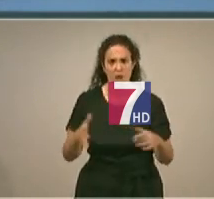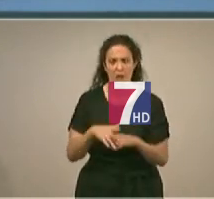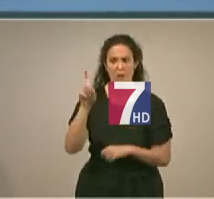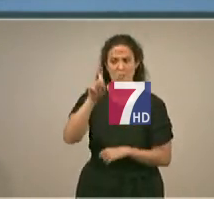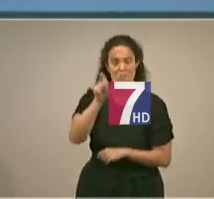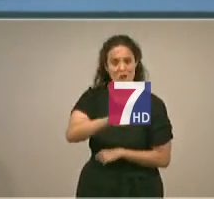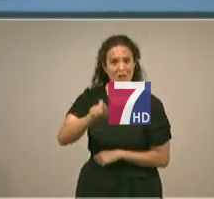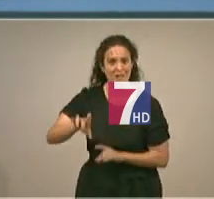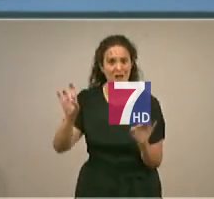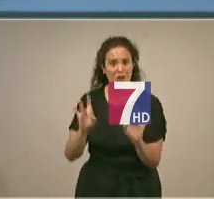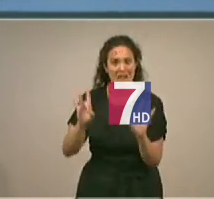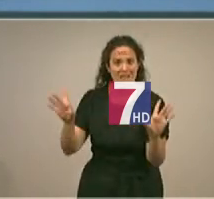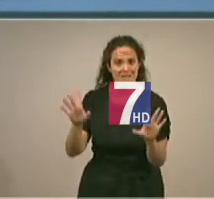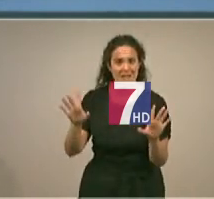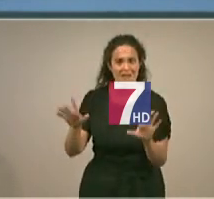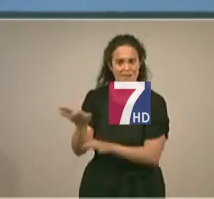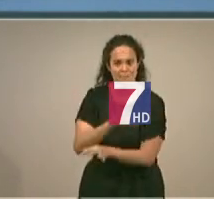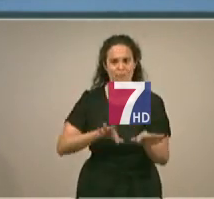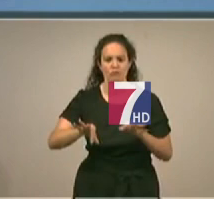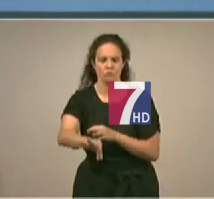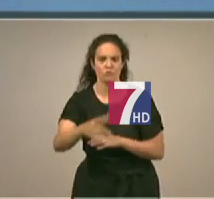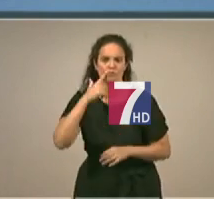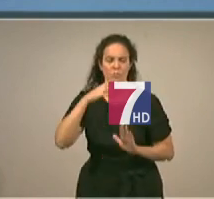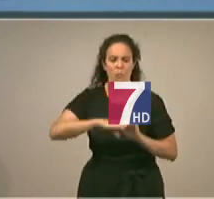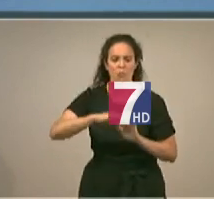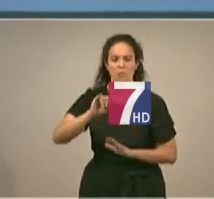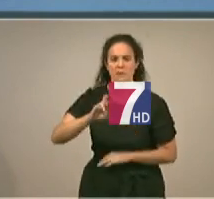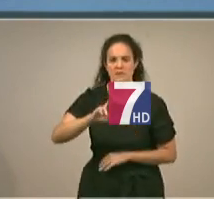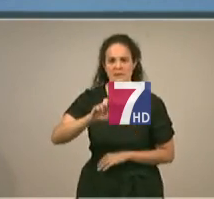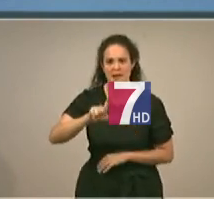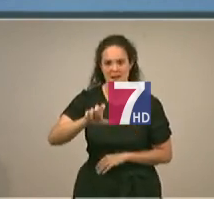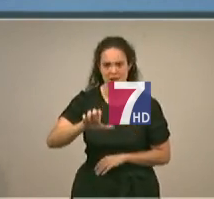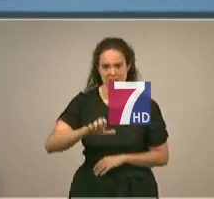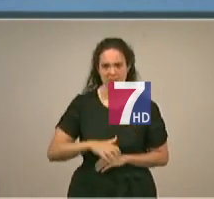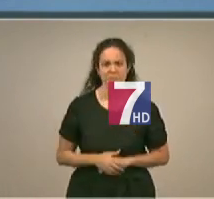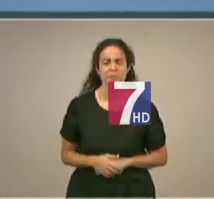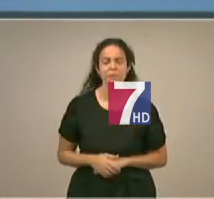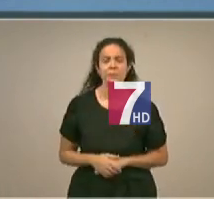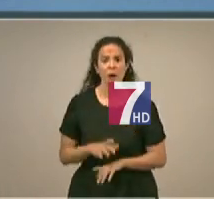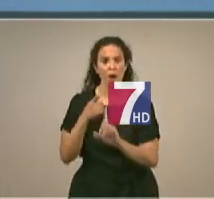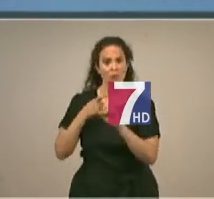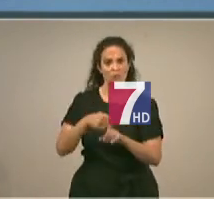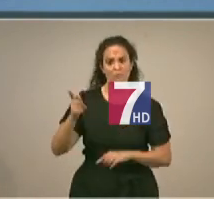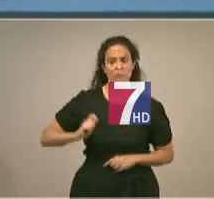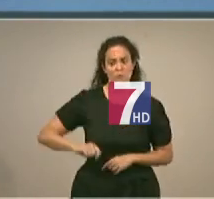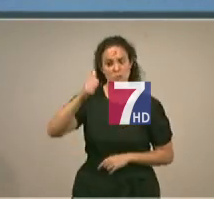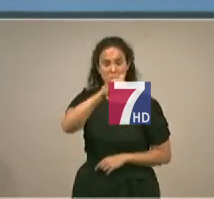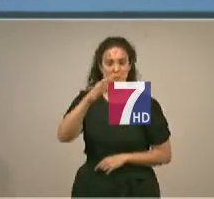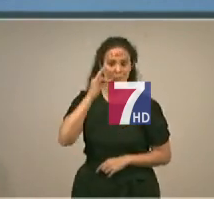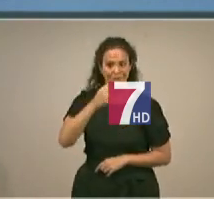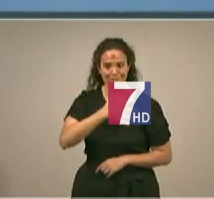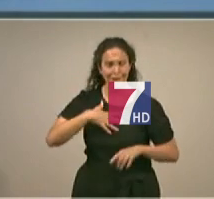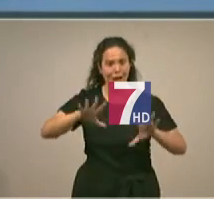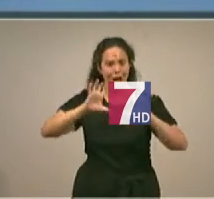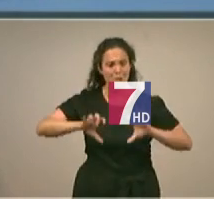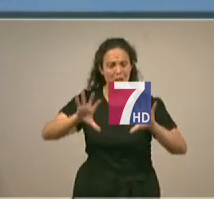profesorado liberado en el marco del programa irale que está dirigido a las y Los profesionales que quieran aprender